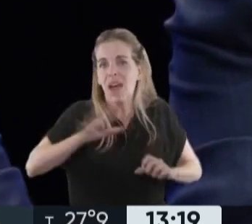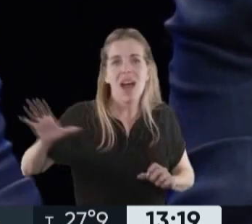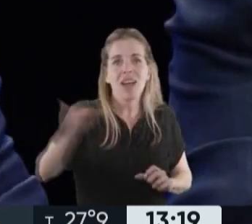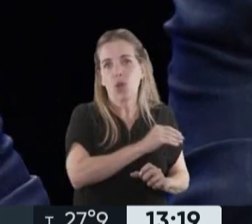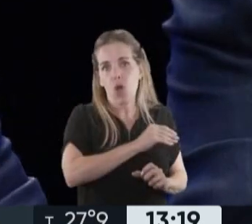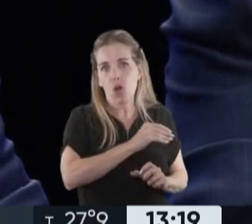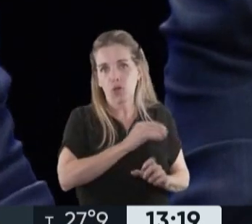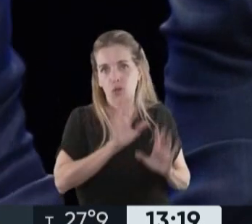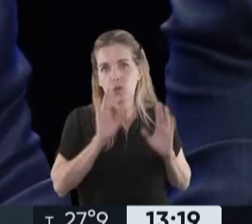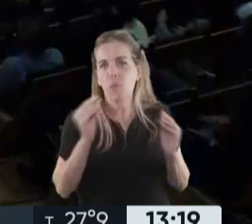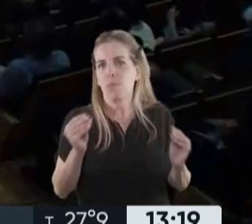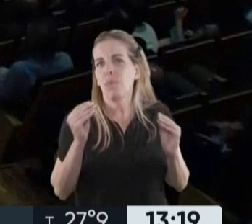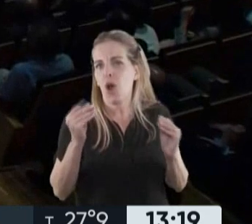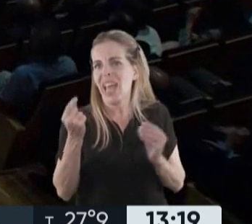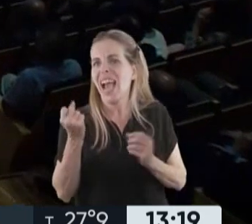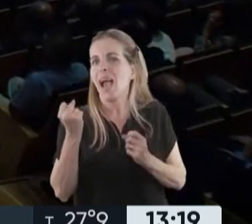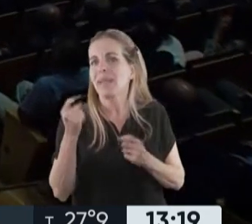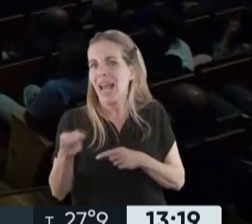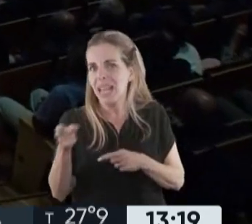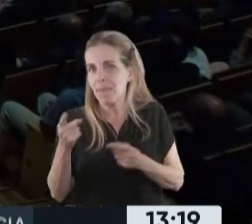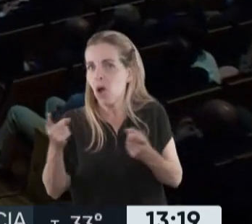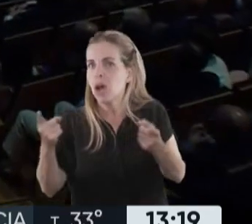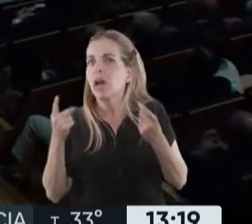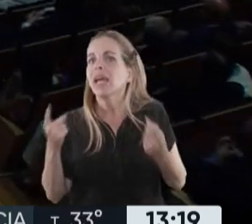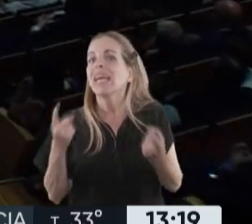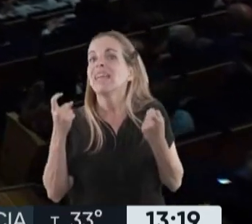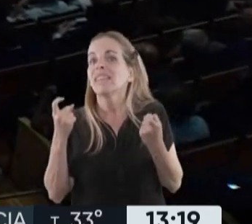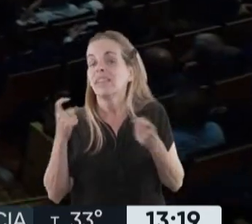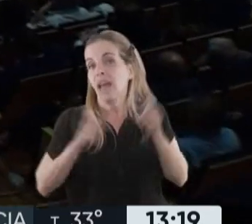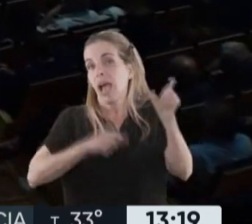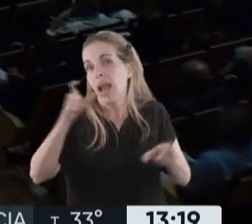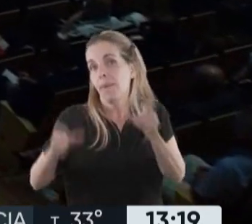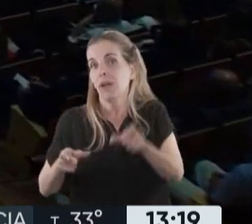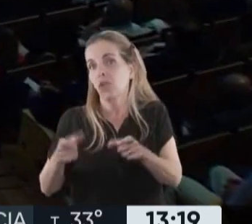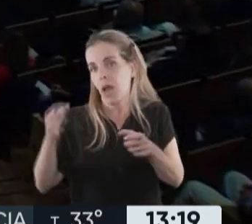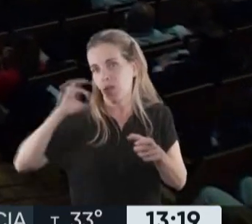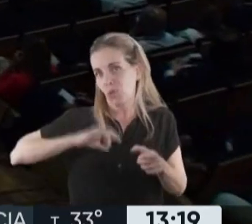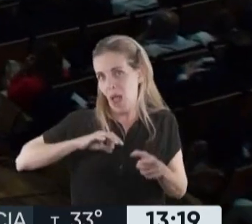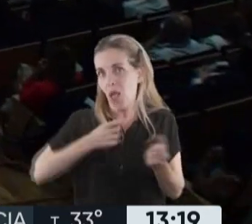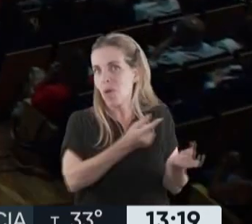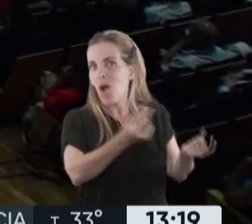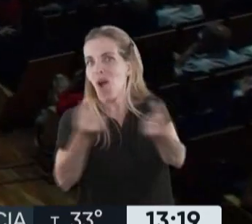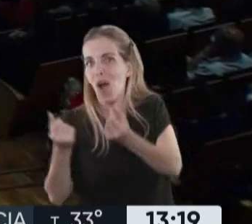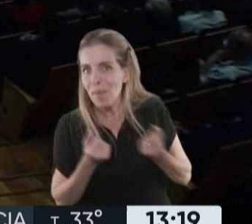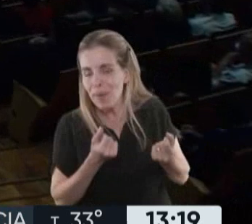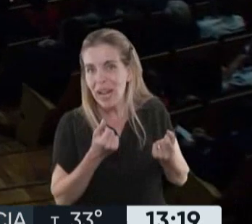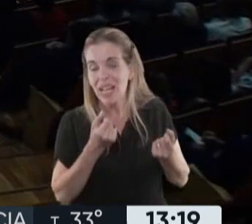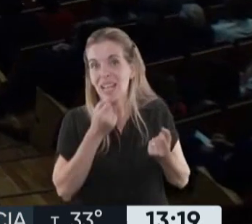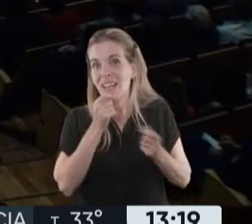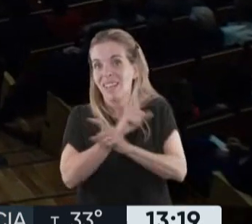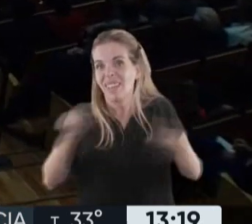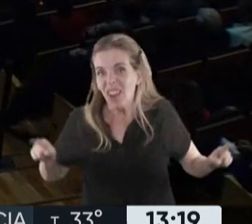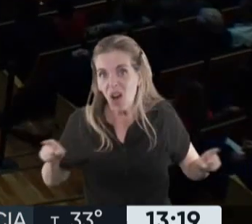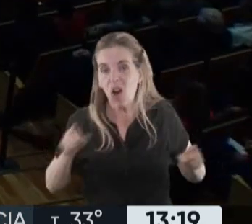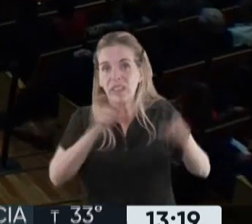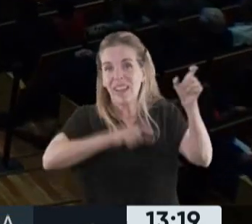Porque, entre otras cosas, el capitalismo necesita de gente que consuma. Un capitalismo que prescinde de los consumidores es un